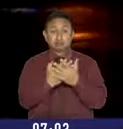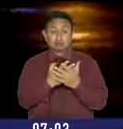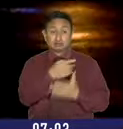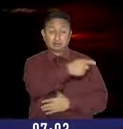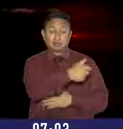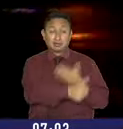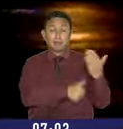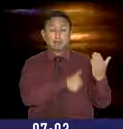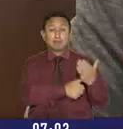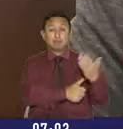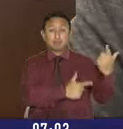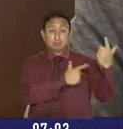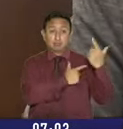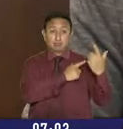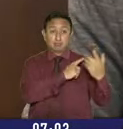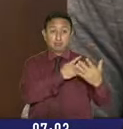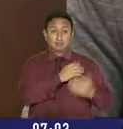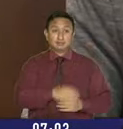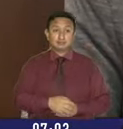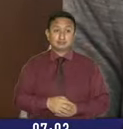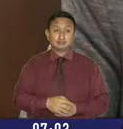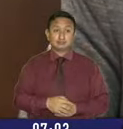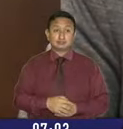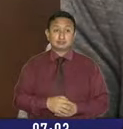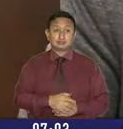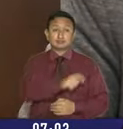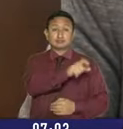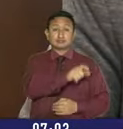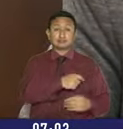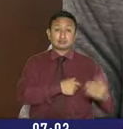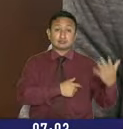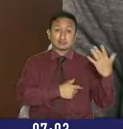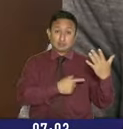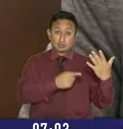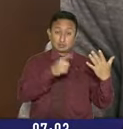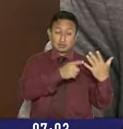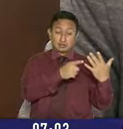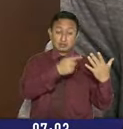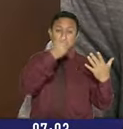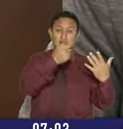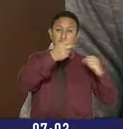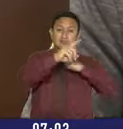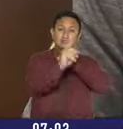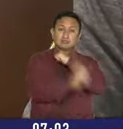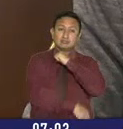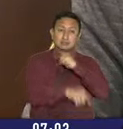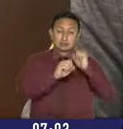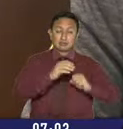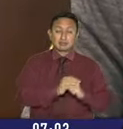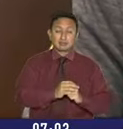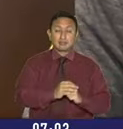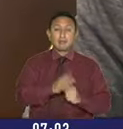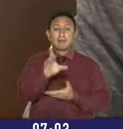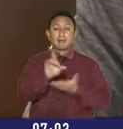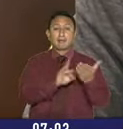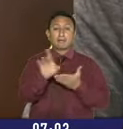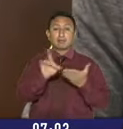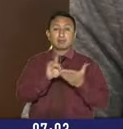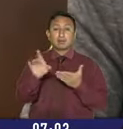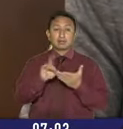ser sancionados y expulsados del camino los malos